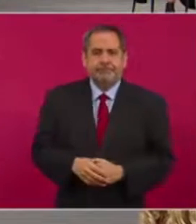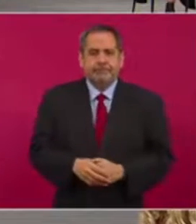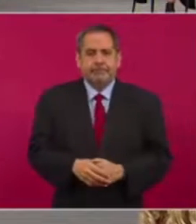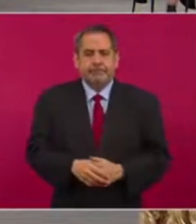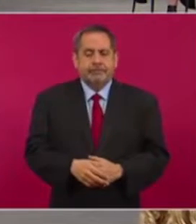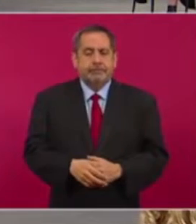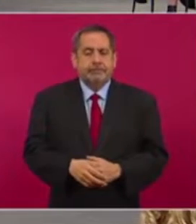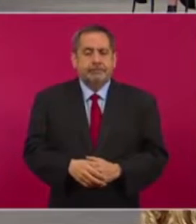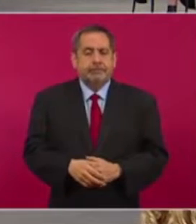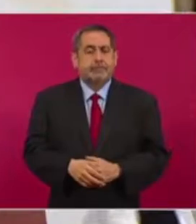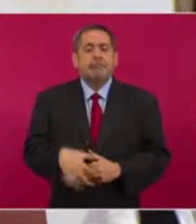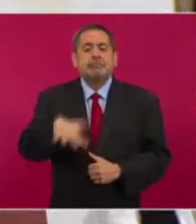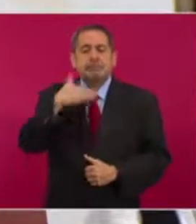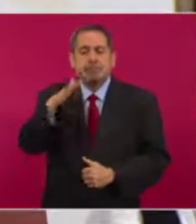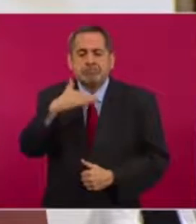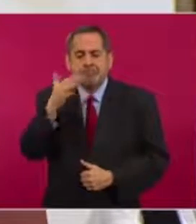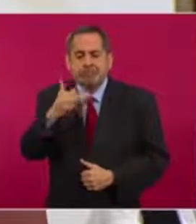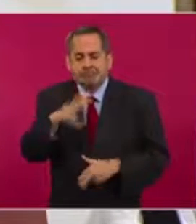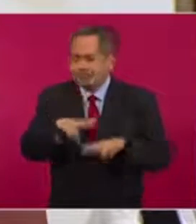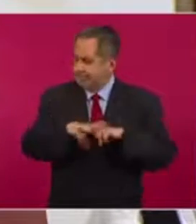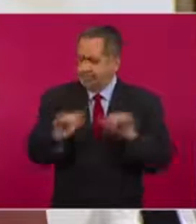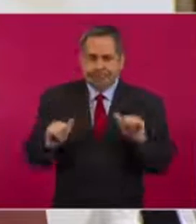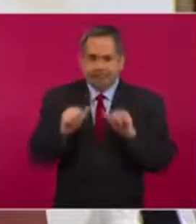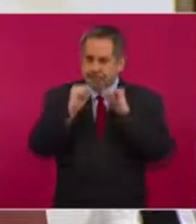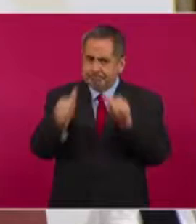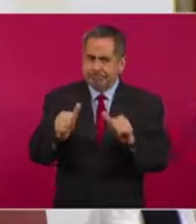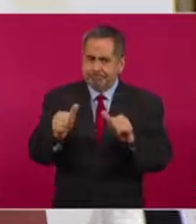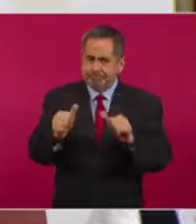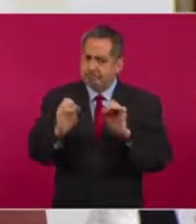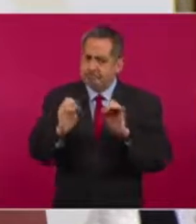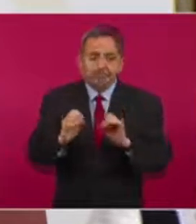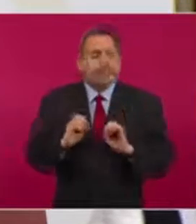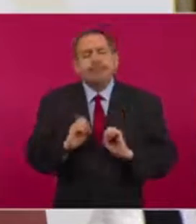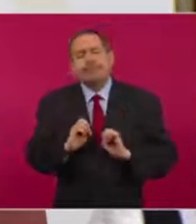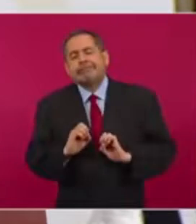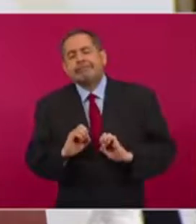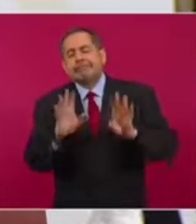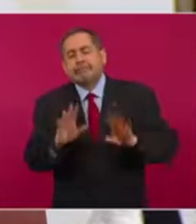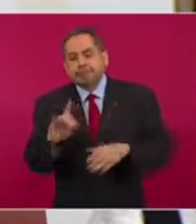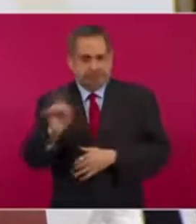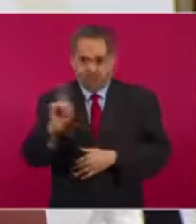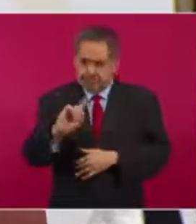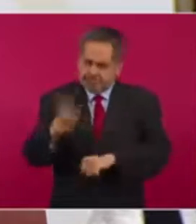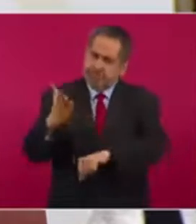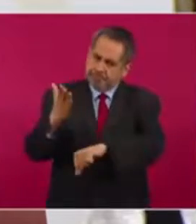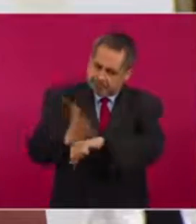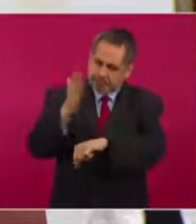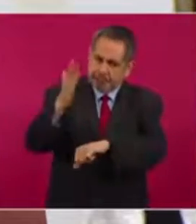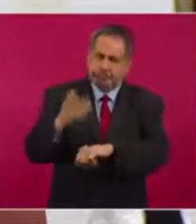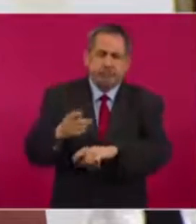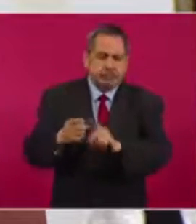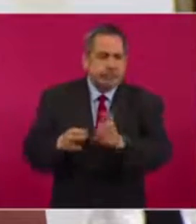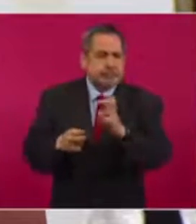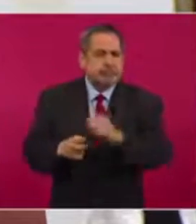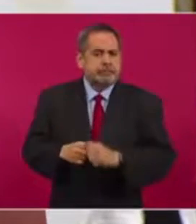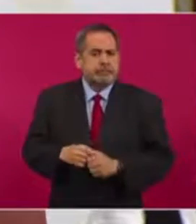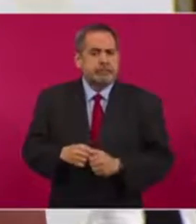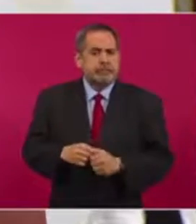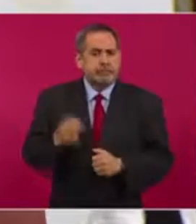Cero corrupción, cero impunidad. Por eso es